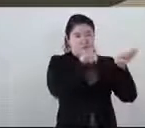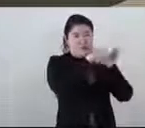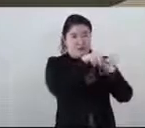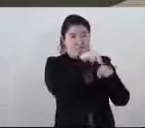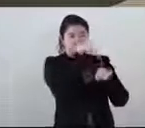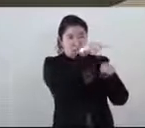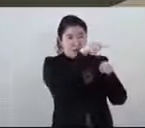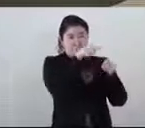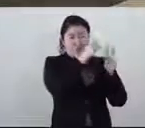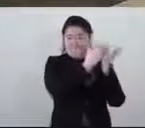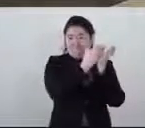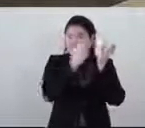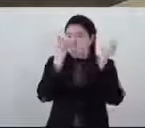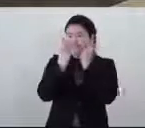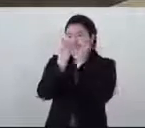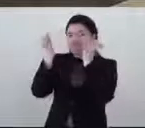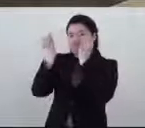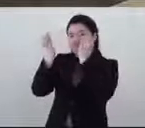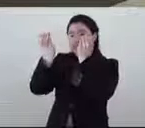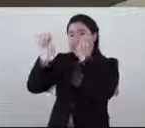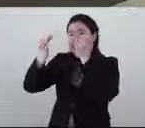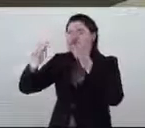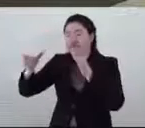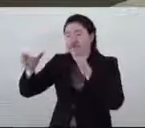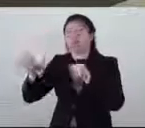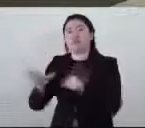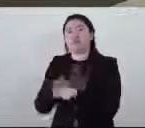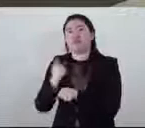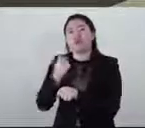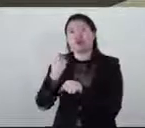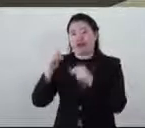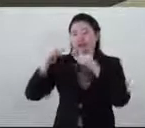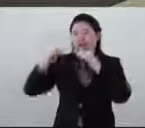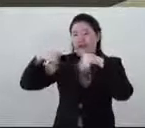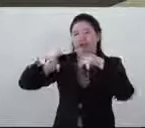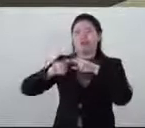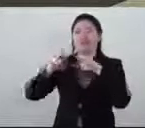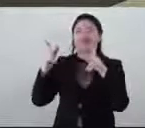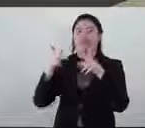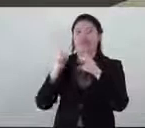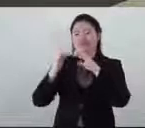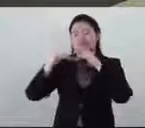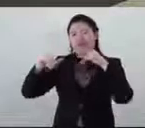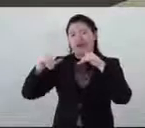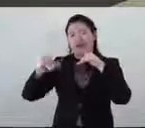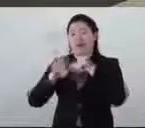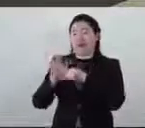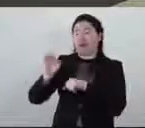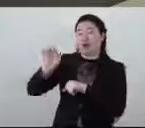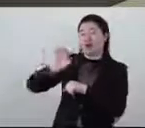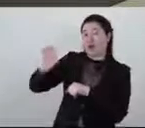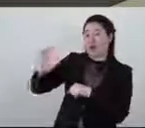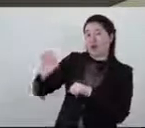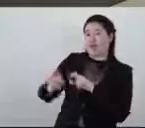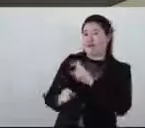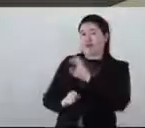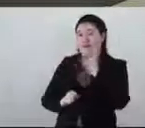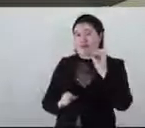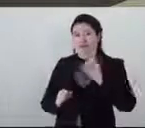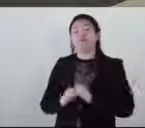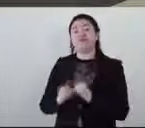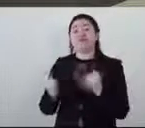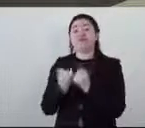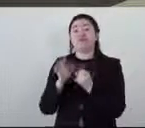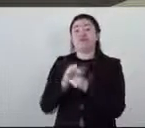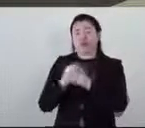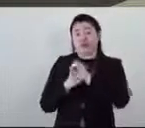norte. Resultando del colapso, el puente se fracturó en dos secciones, sección oeste y sección este. permaneciendo